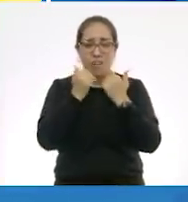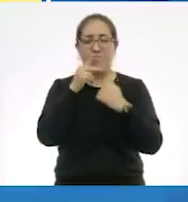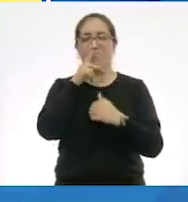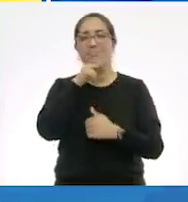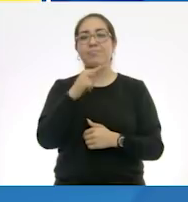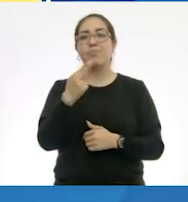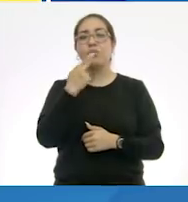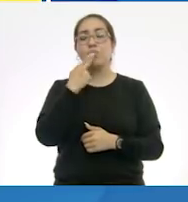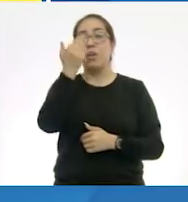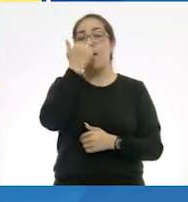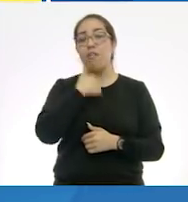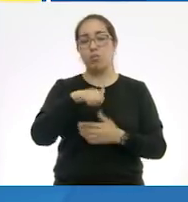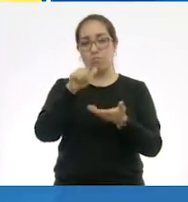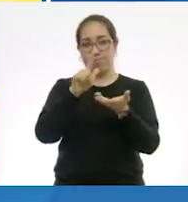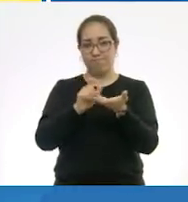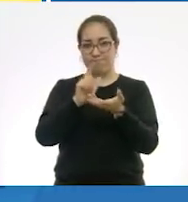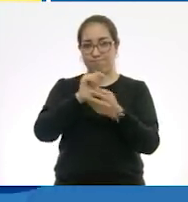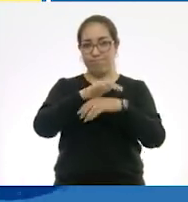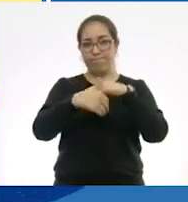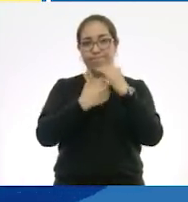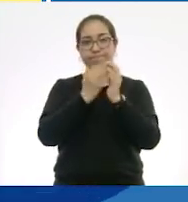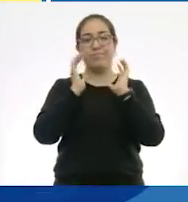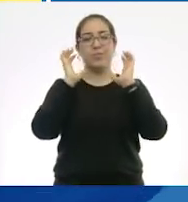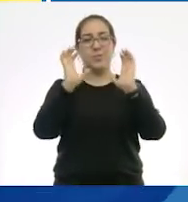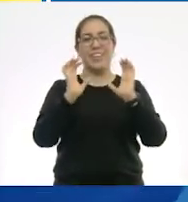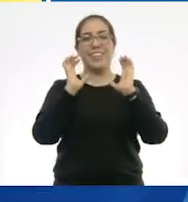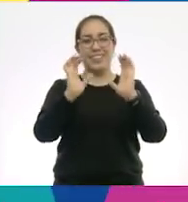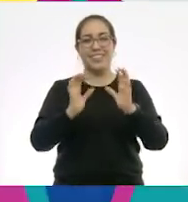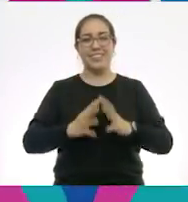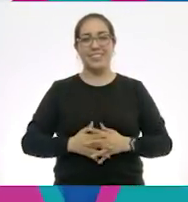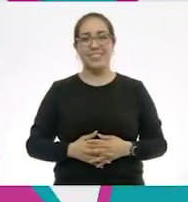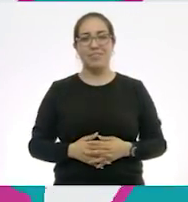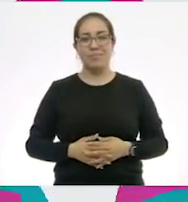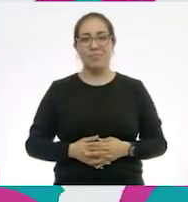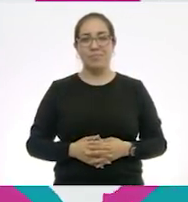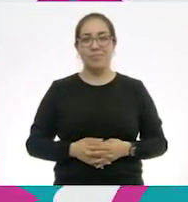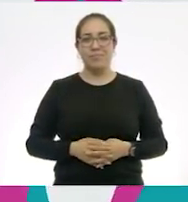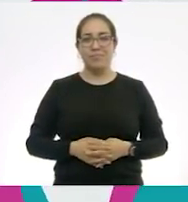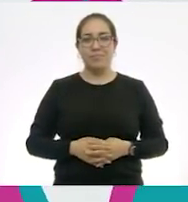usa desinfectantes a base de alcohol. ¡Cuídate!